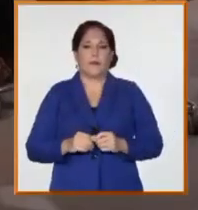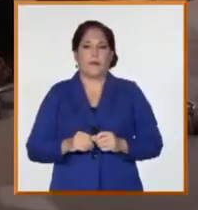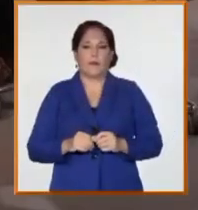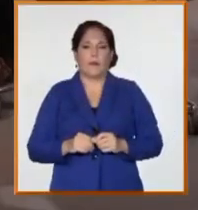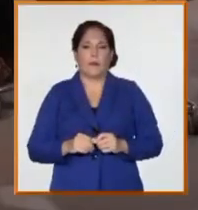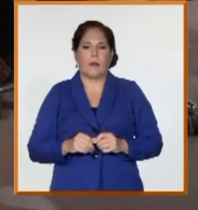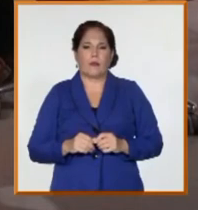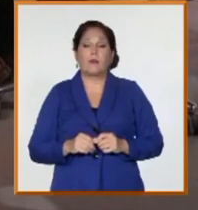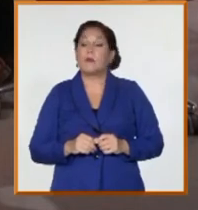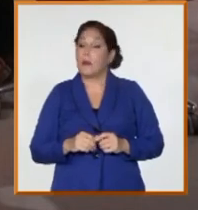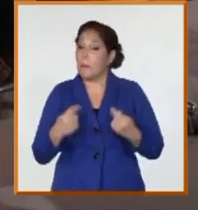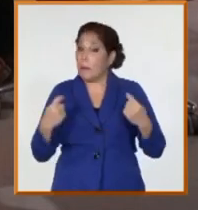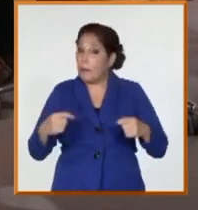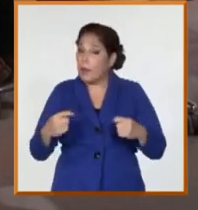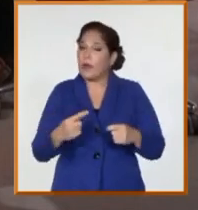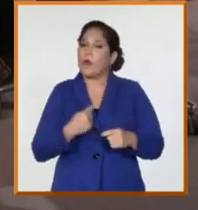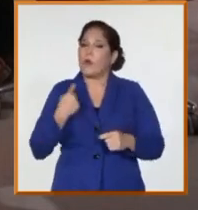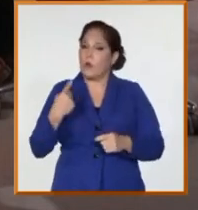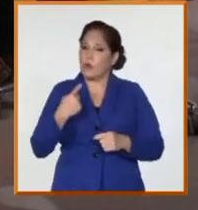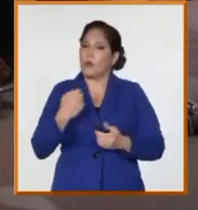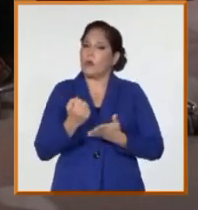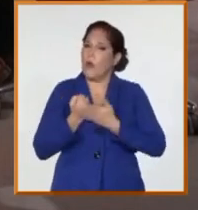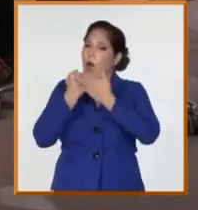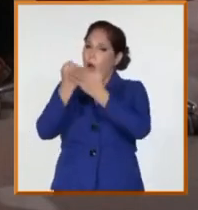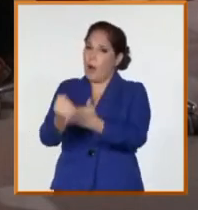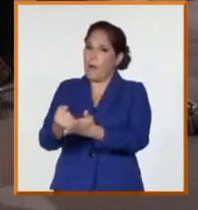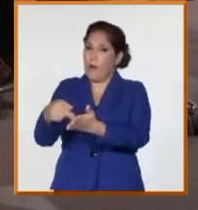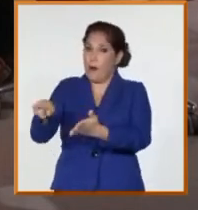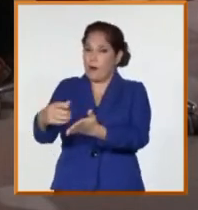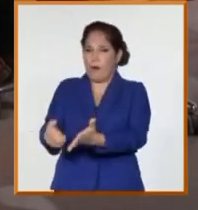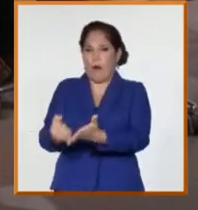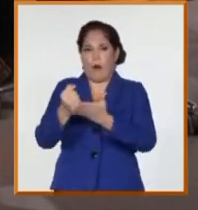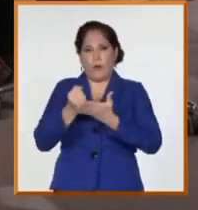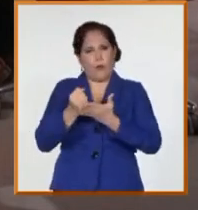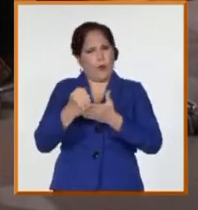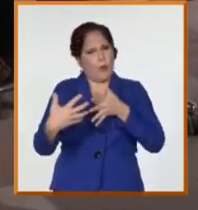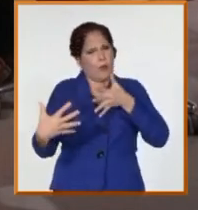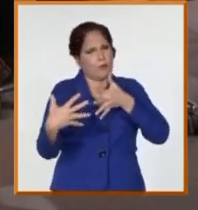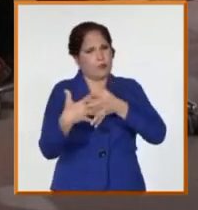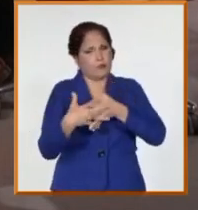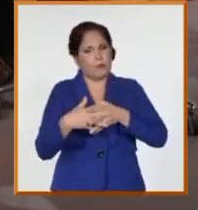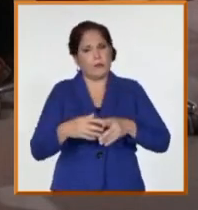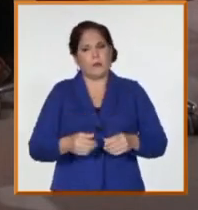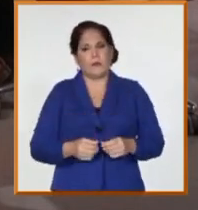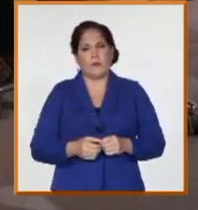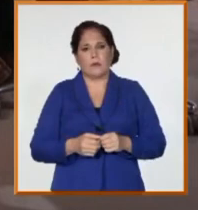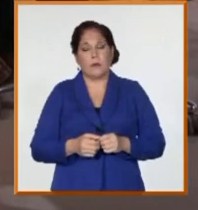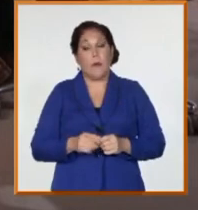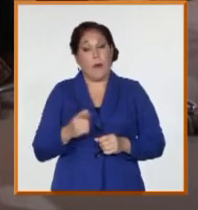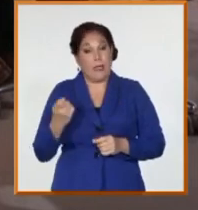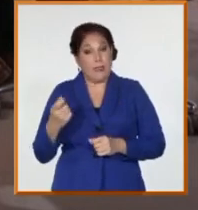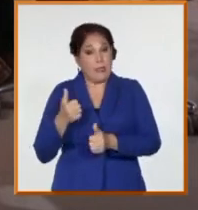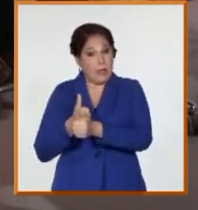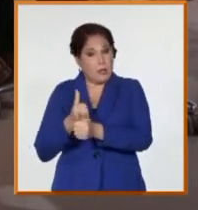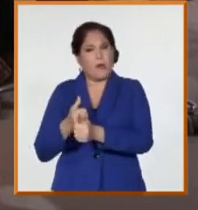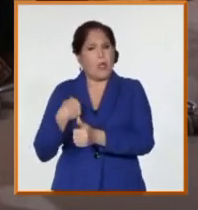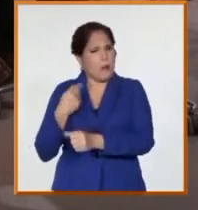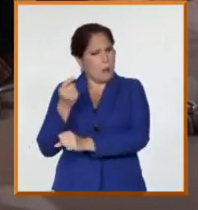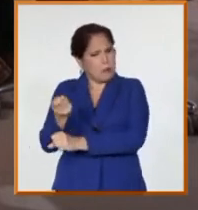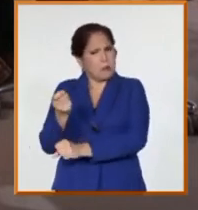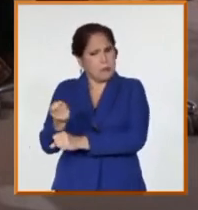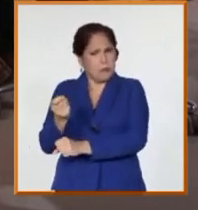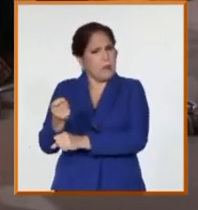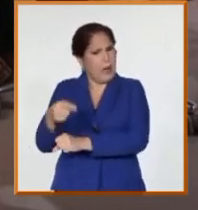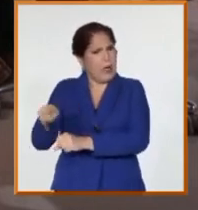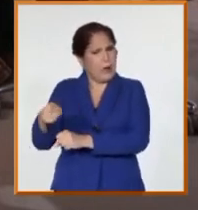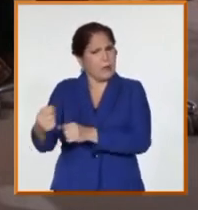que realizan ellos pero sin embargo le hemos sido útil en todas las la asesoría que ellos necesitan desde el punto de vista de